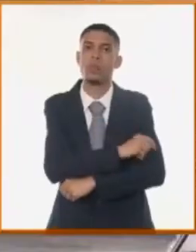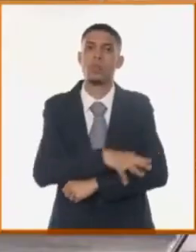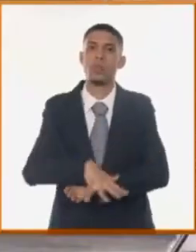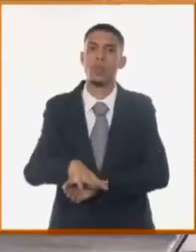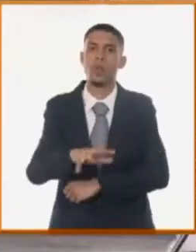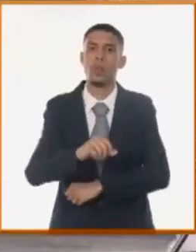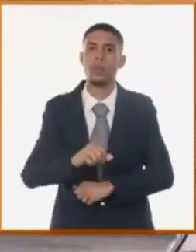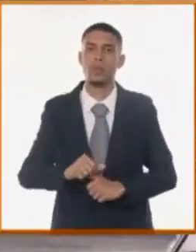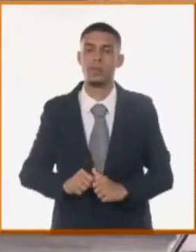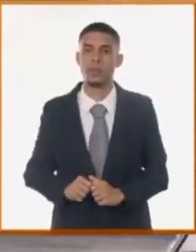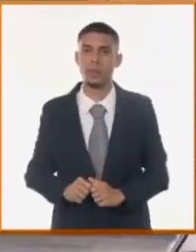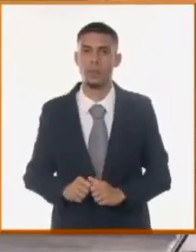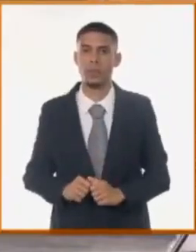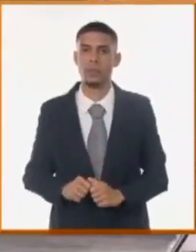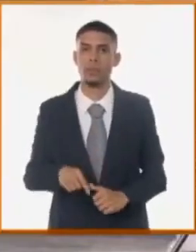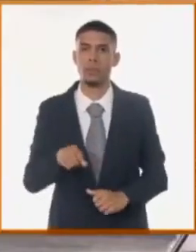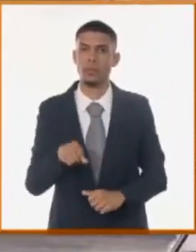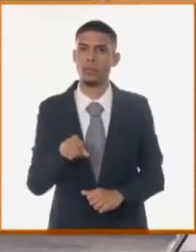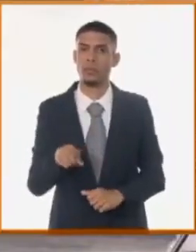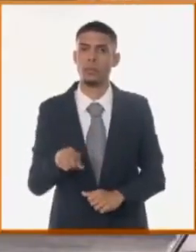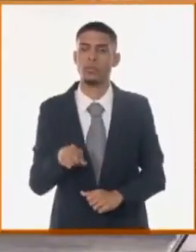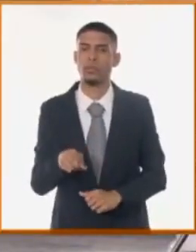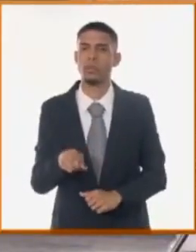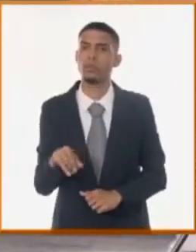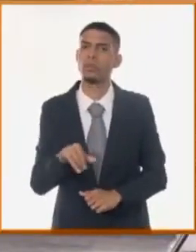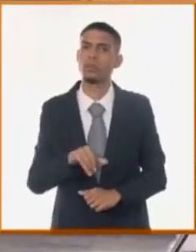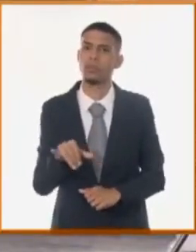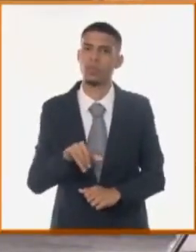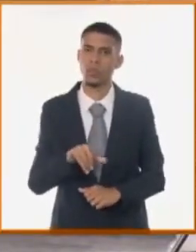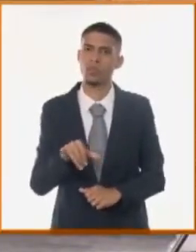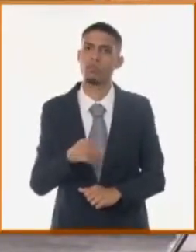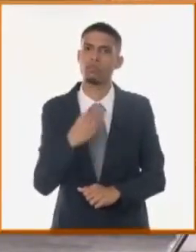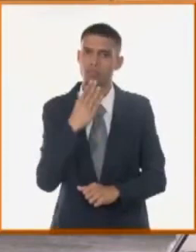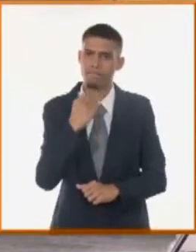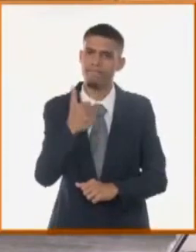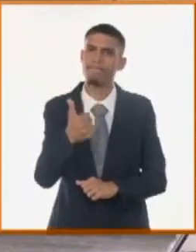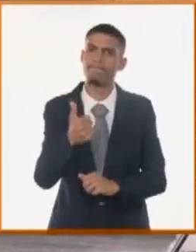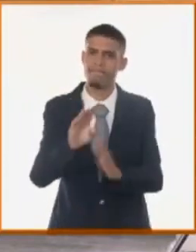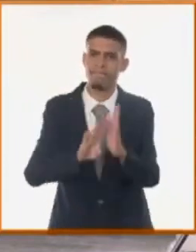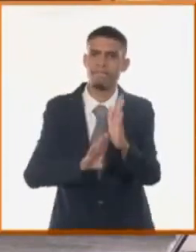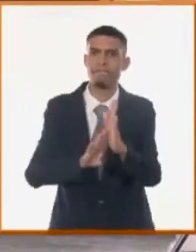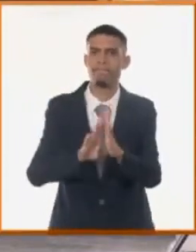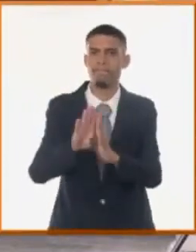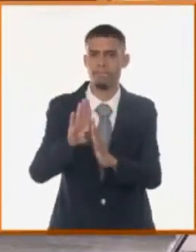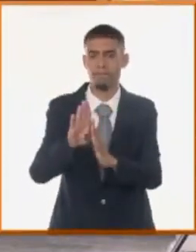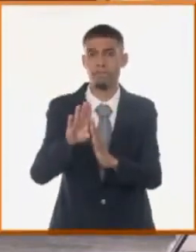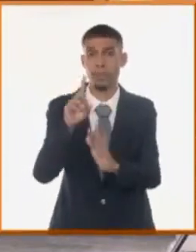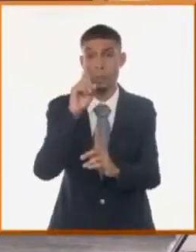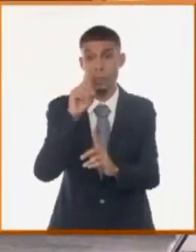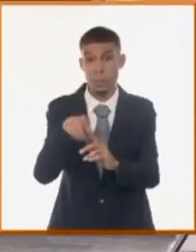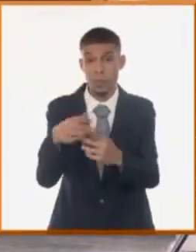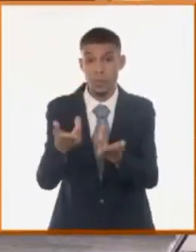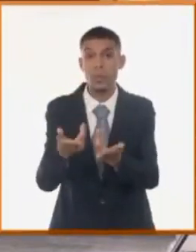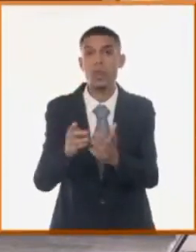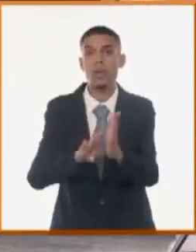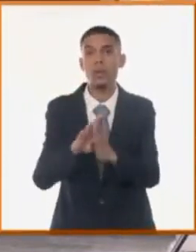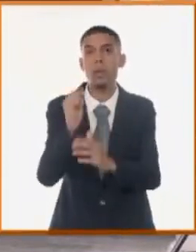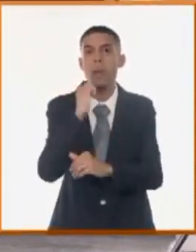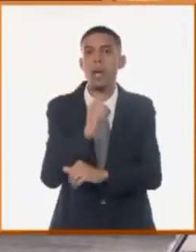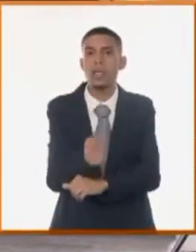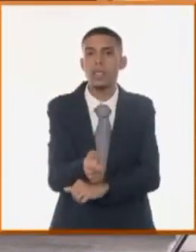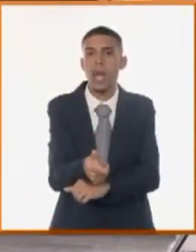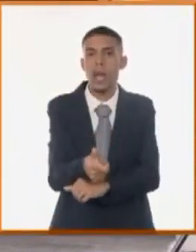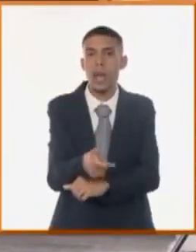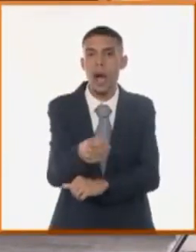va también pues creando, pudiéramos decir, sinergias, ¿no? Para que sea cada vez más cercano esa interacción